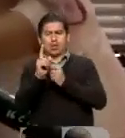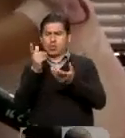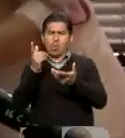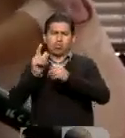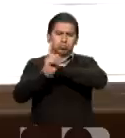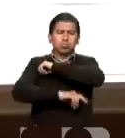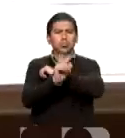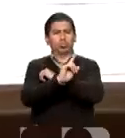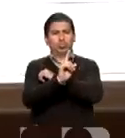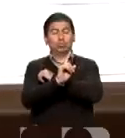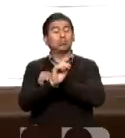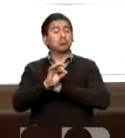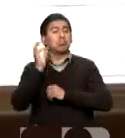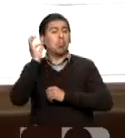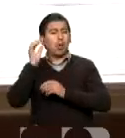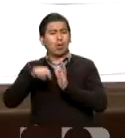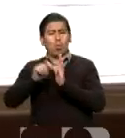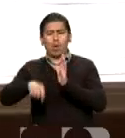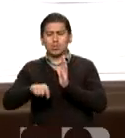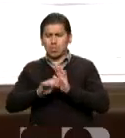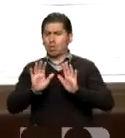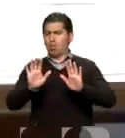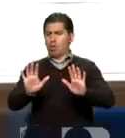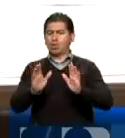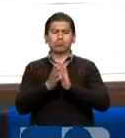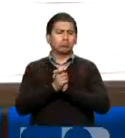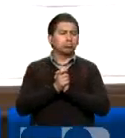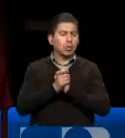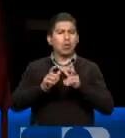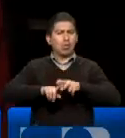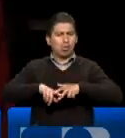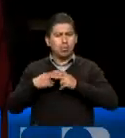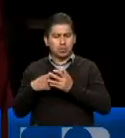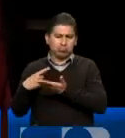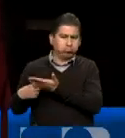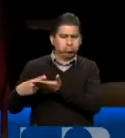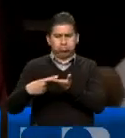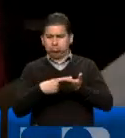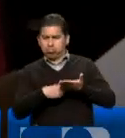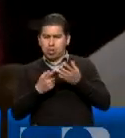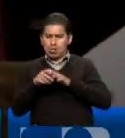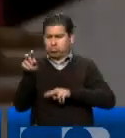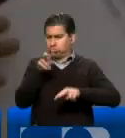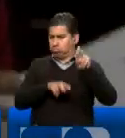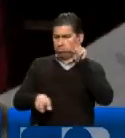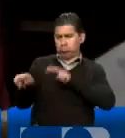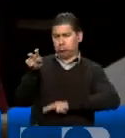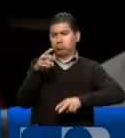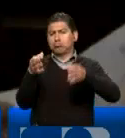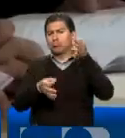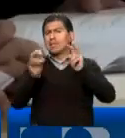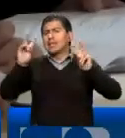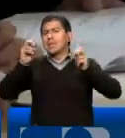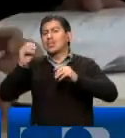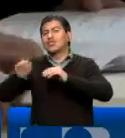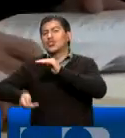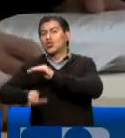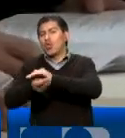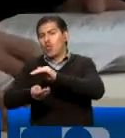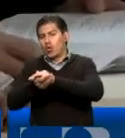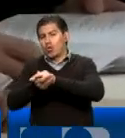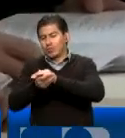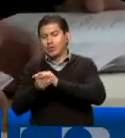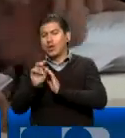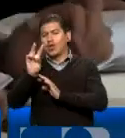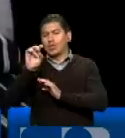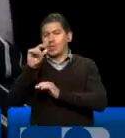nacional Daniela Camacho instaló la audiencia evaluatoria y preparatoria de juicio dentro del caso Sobornos 2012-2016 cerca de las 11 de la